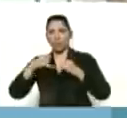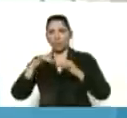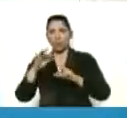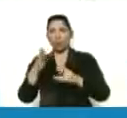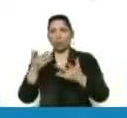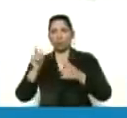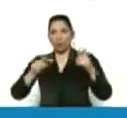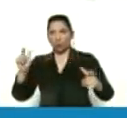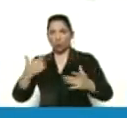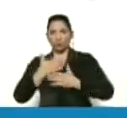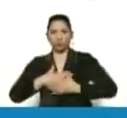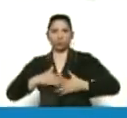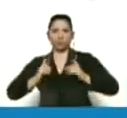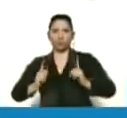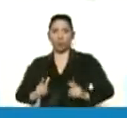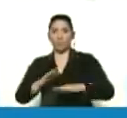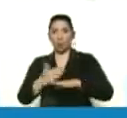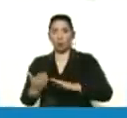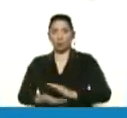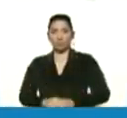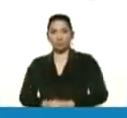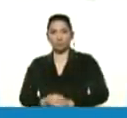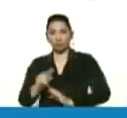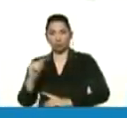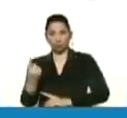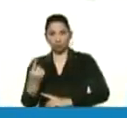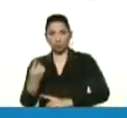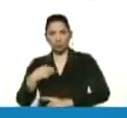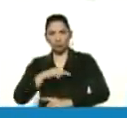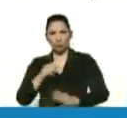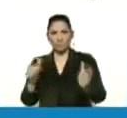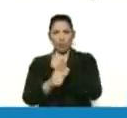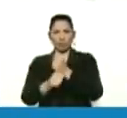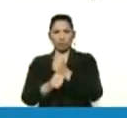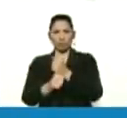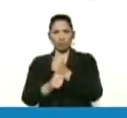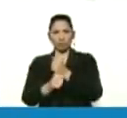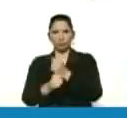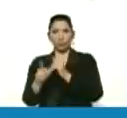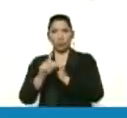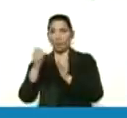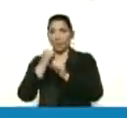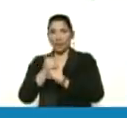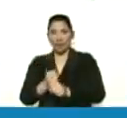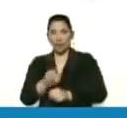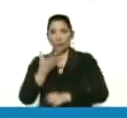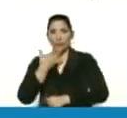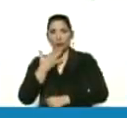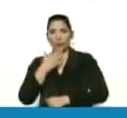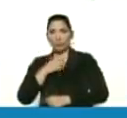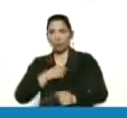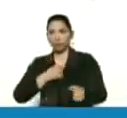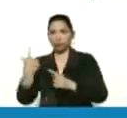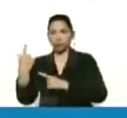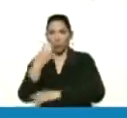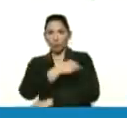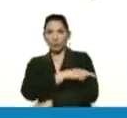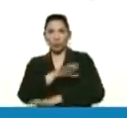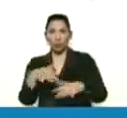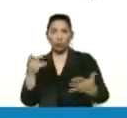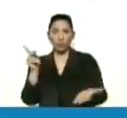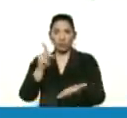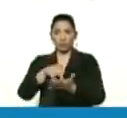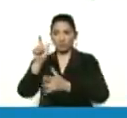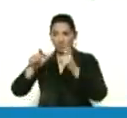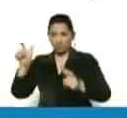personas recuperadas, porque, bueno, primero pescamos el caso, es decir, no esperamos que el caso llegue al hospital. Cuando la persona llega al